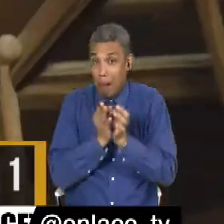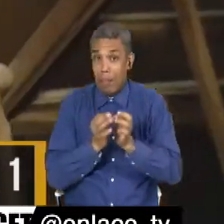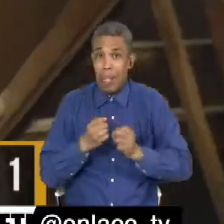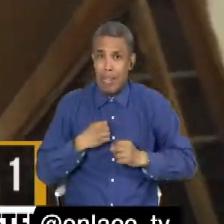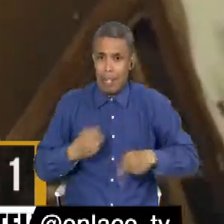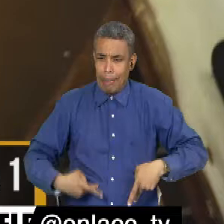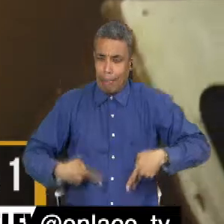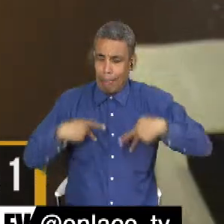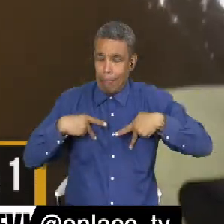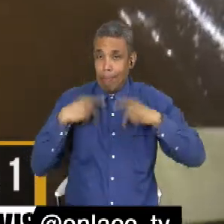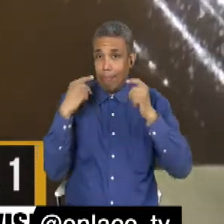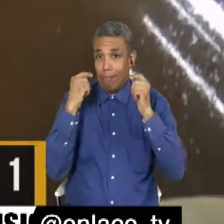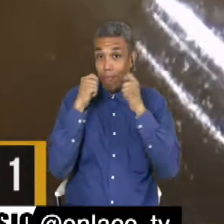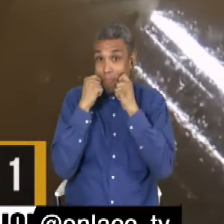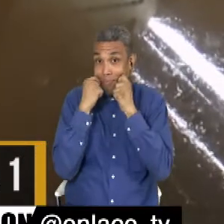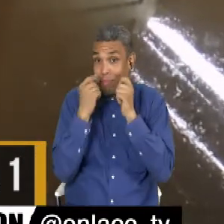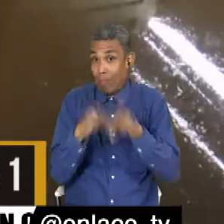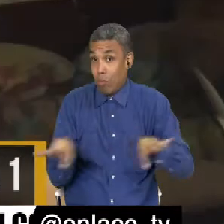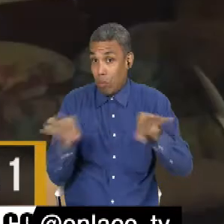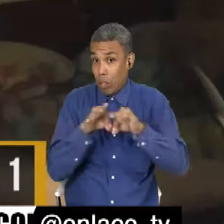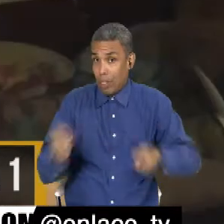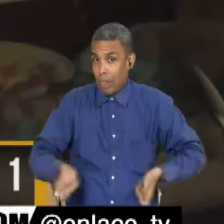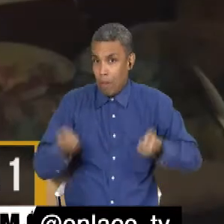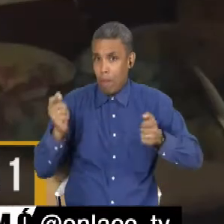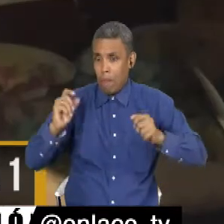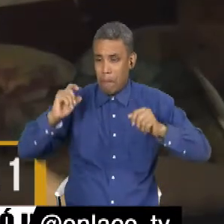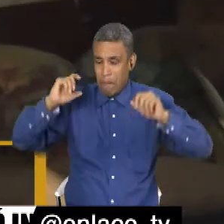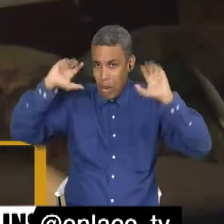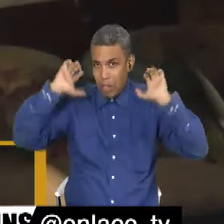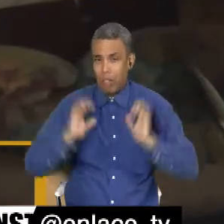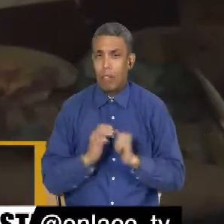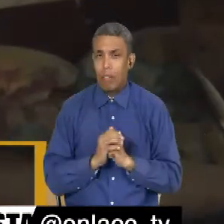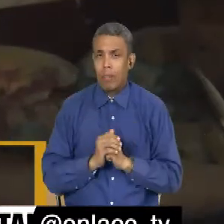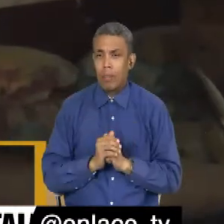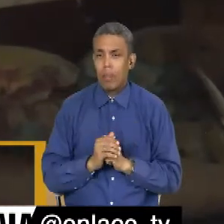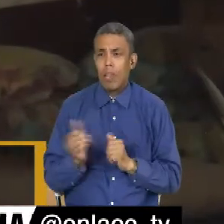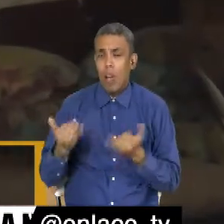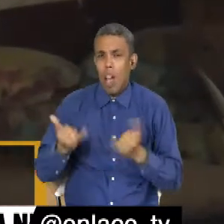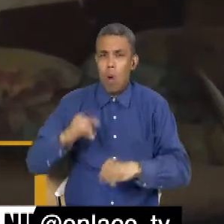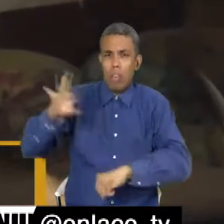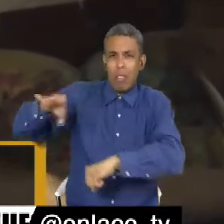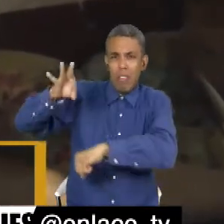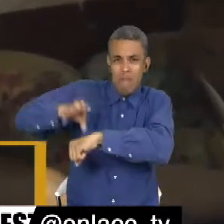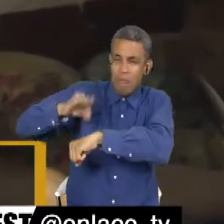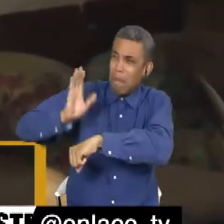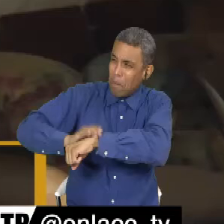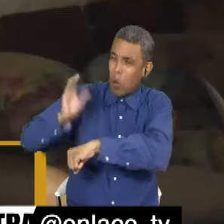roedores, mosquitos y la presencia de algunas culebras. No fue mayor cosa, como ahora ya yo